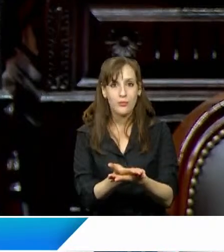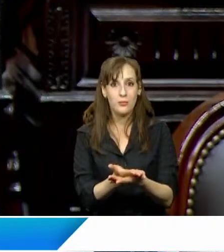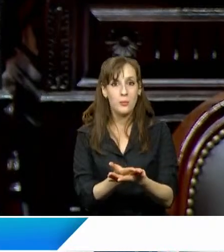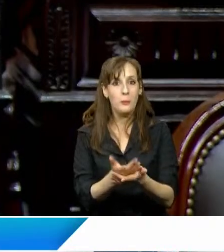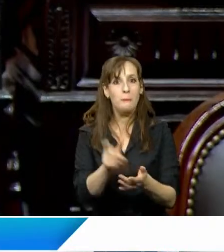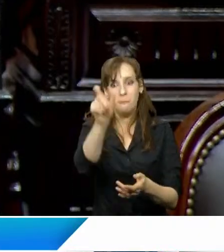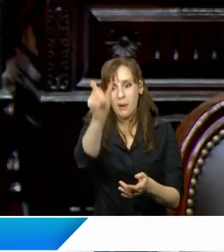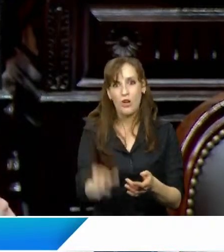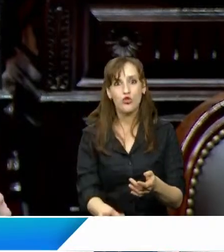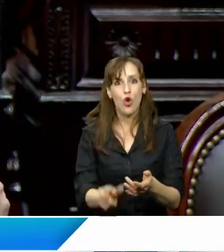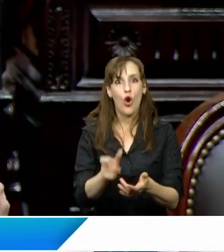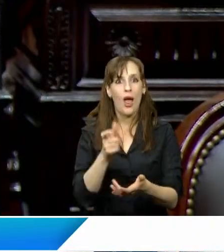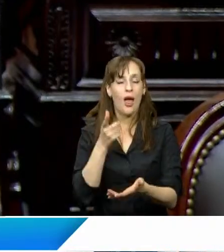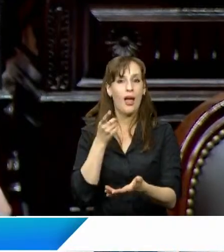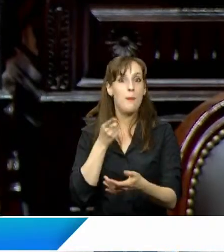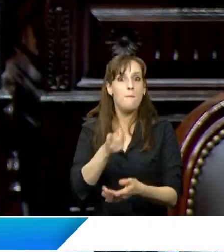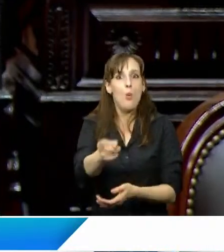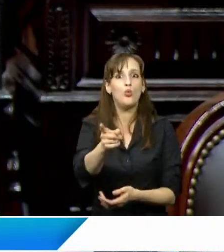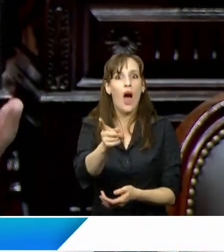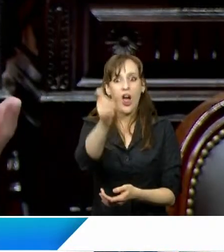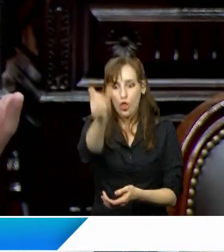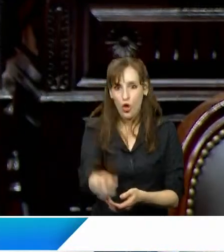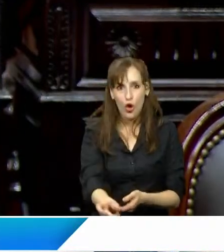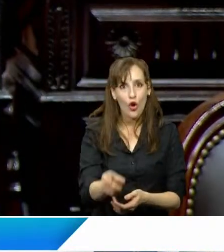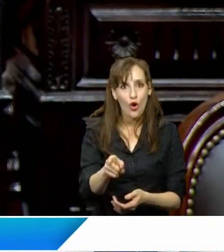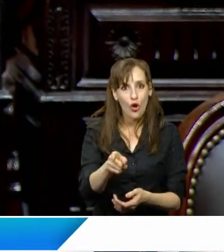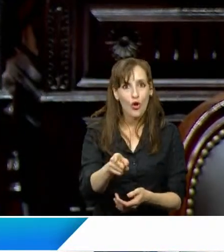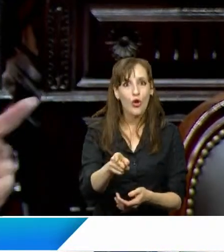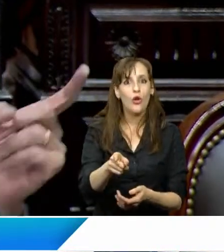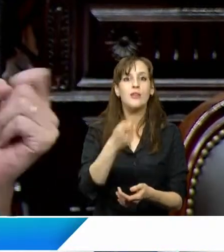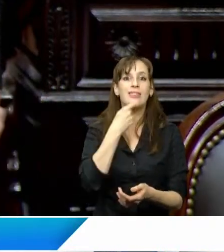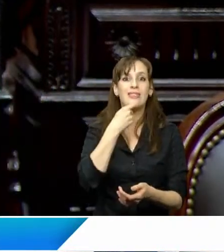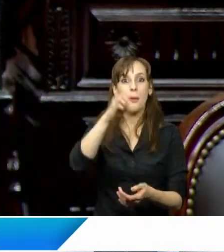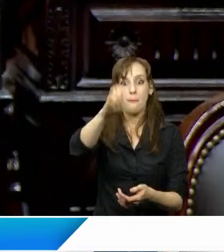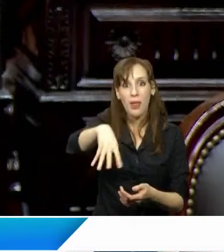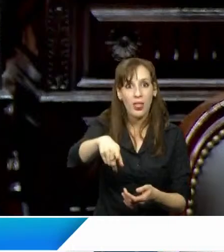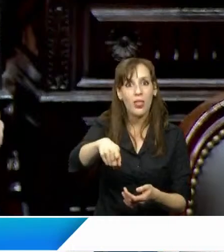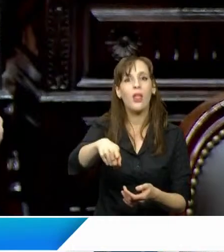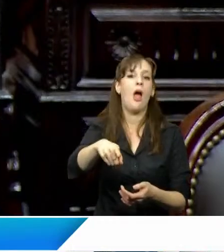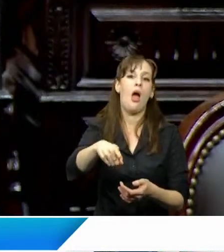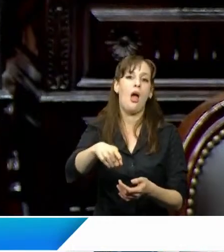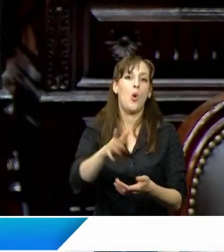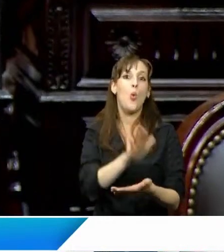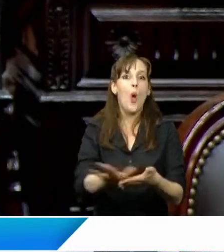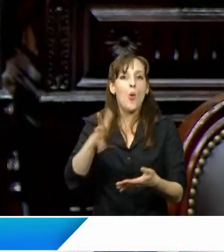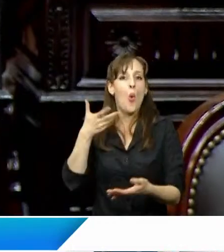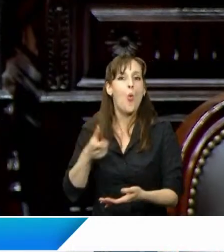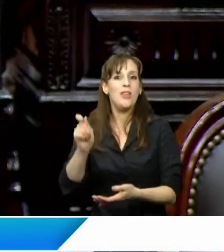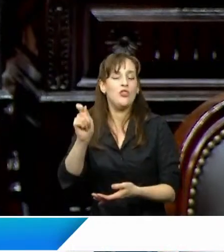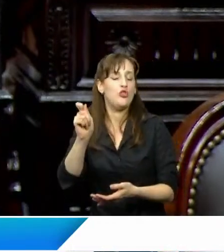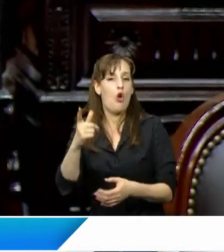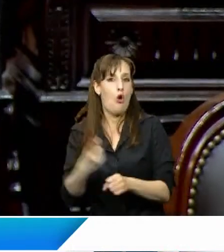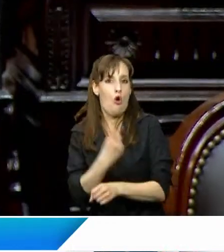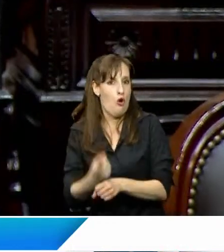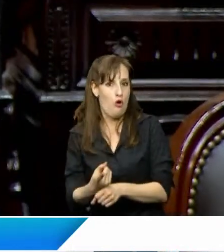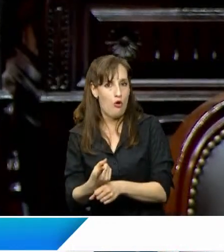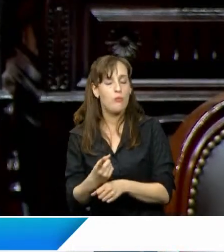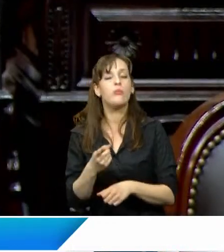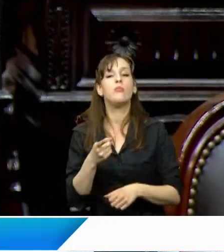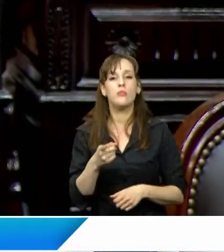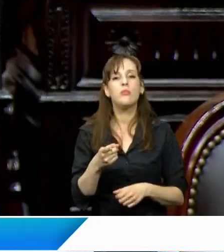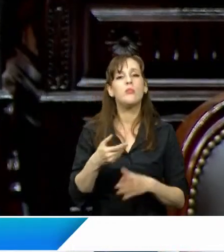imputado pueda derivar en un nuevo juicio. Creo recordar que el proyecto que habían